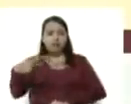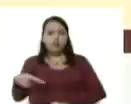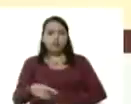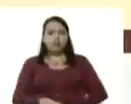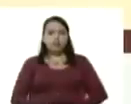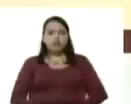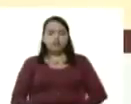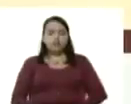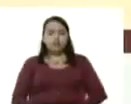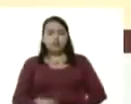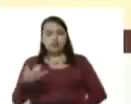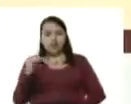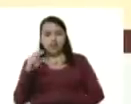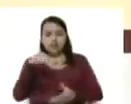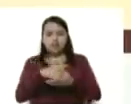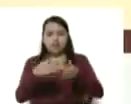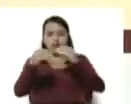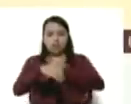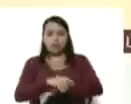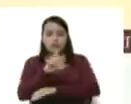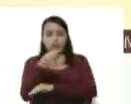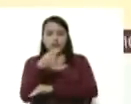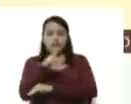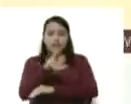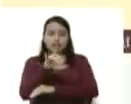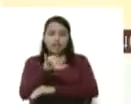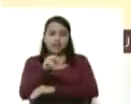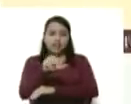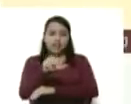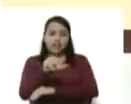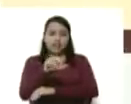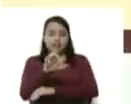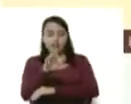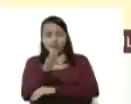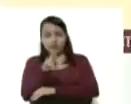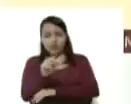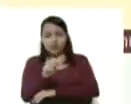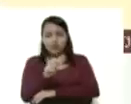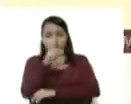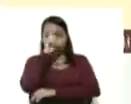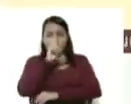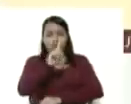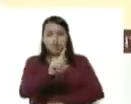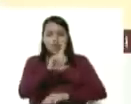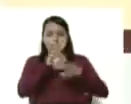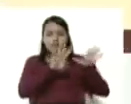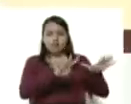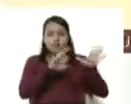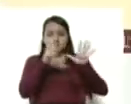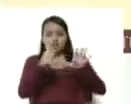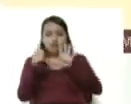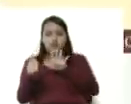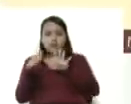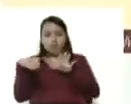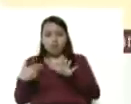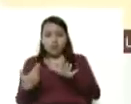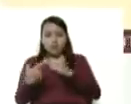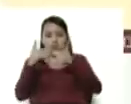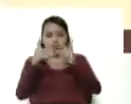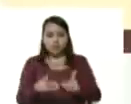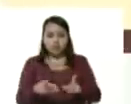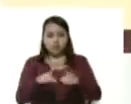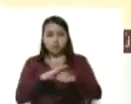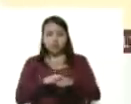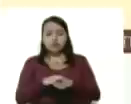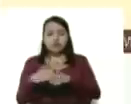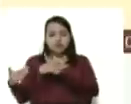que consagra el Acuerdo de Ginebra de 1966 para dirimir esta controversia territorial. Y es que